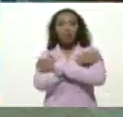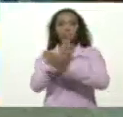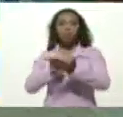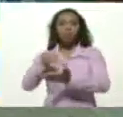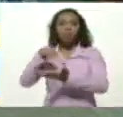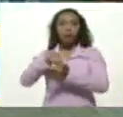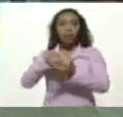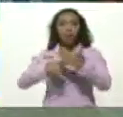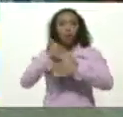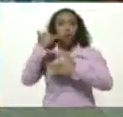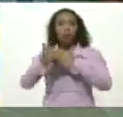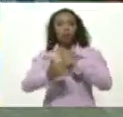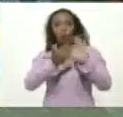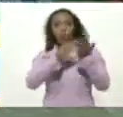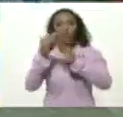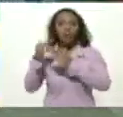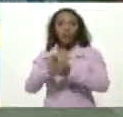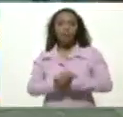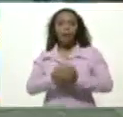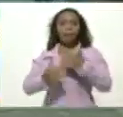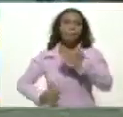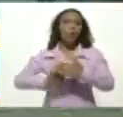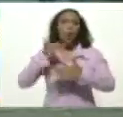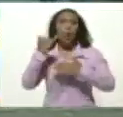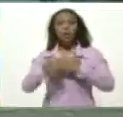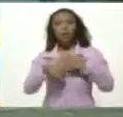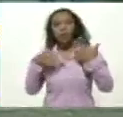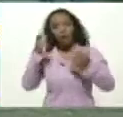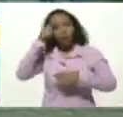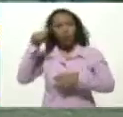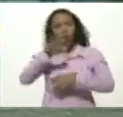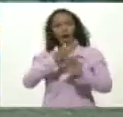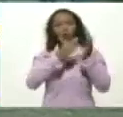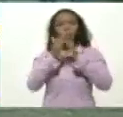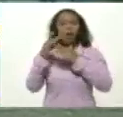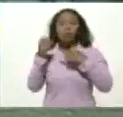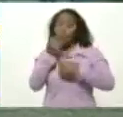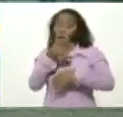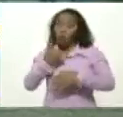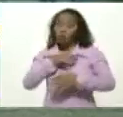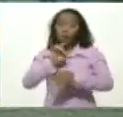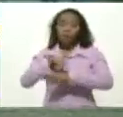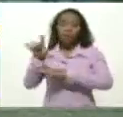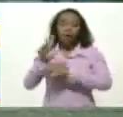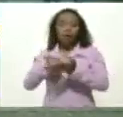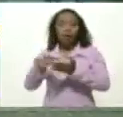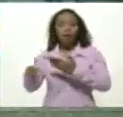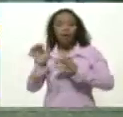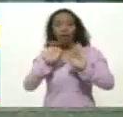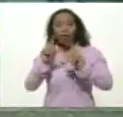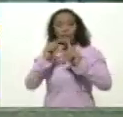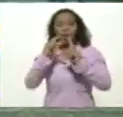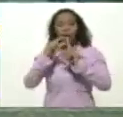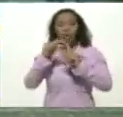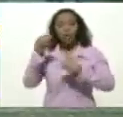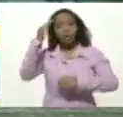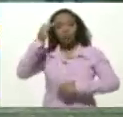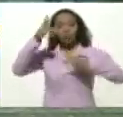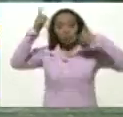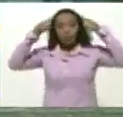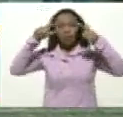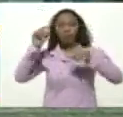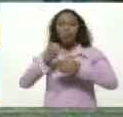el proyecto de la comuna, el proyecto de la ciudad comunal, y bueno, no dejar caer en el piso la palabra del comandante Chávez cuando